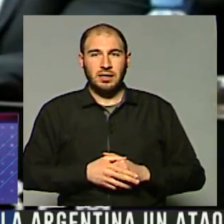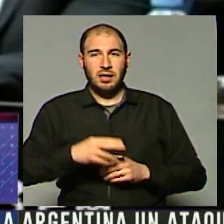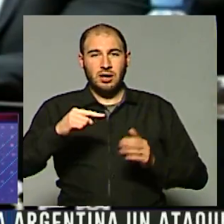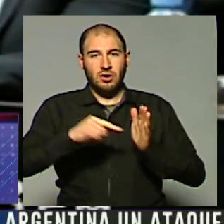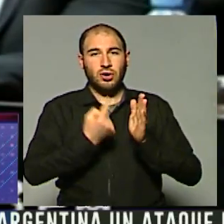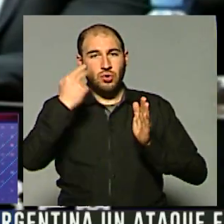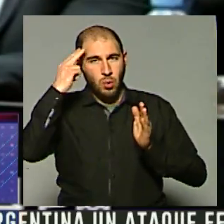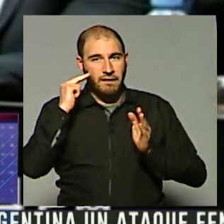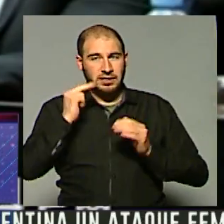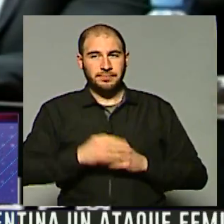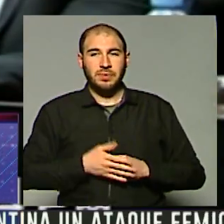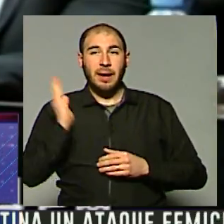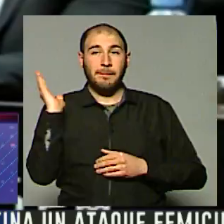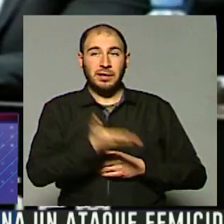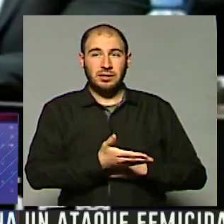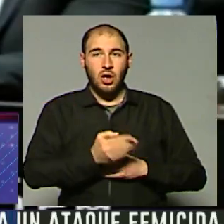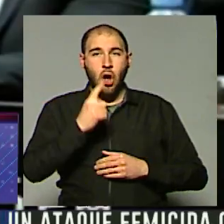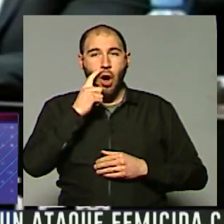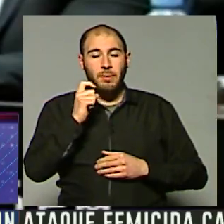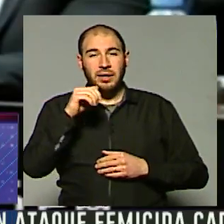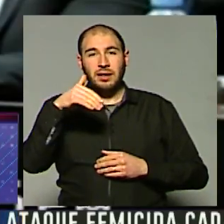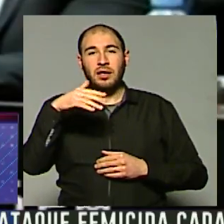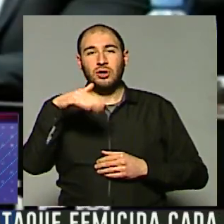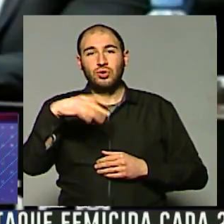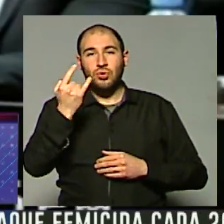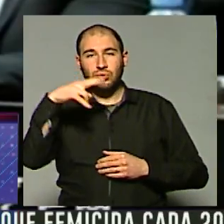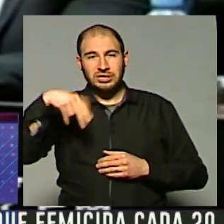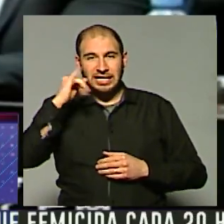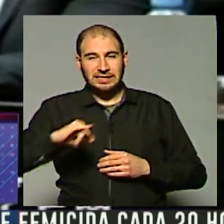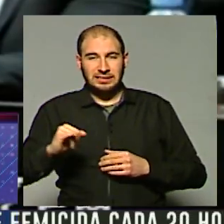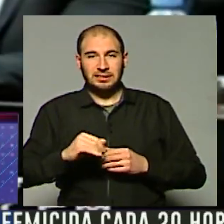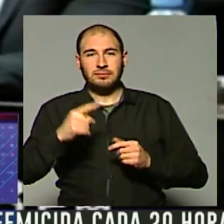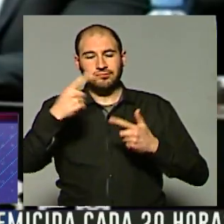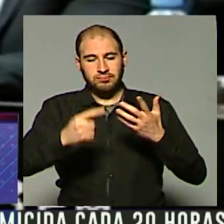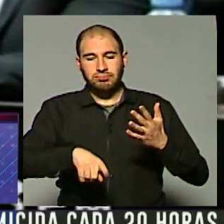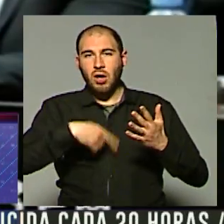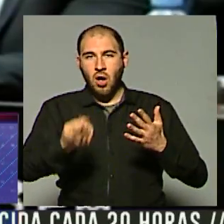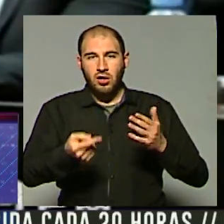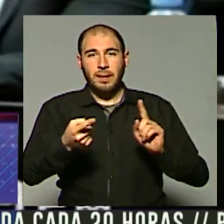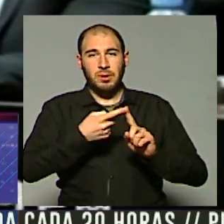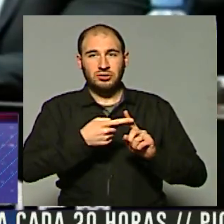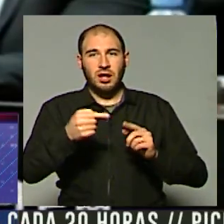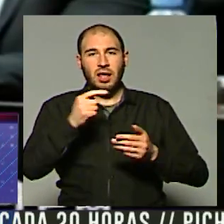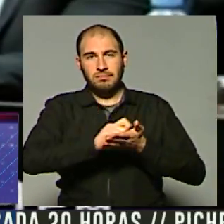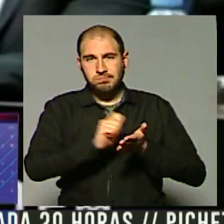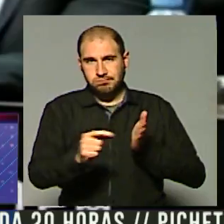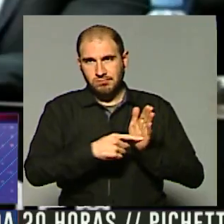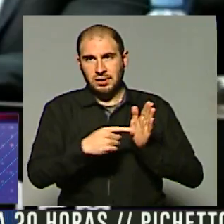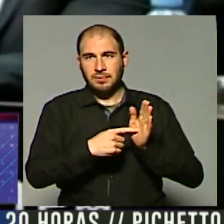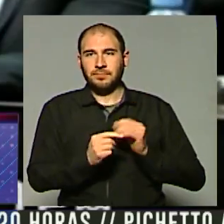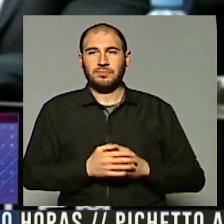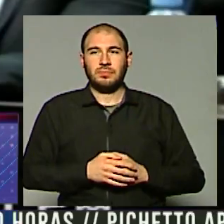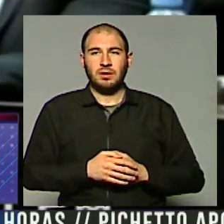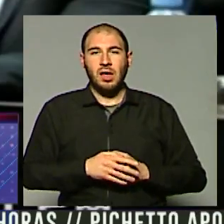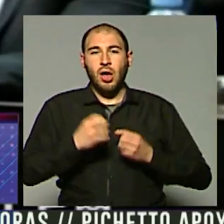Noveno. Condenando a José María Núñez Carmona de las demás condiciones personales sobrantes en autos